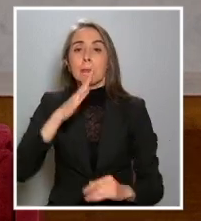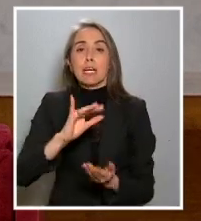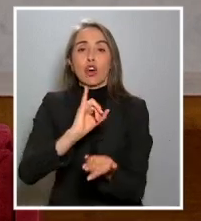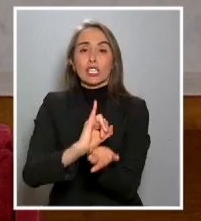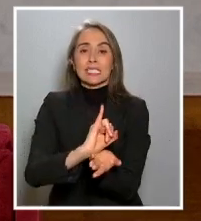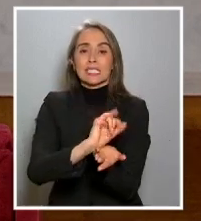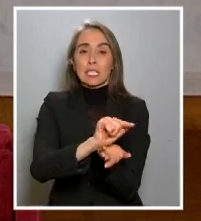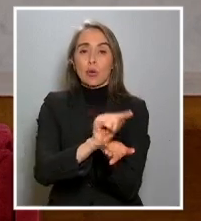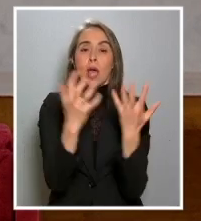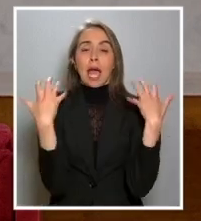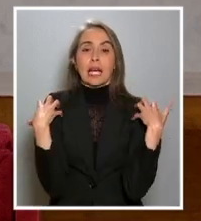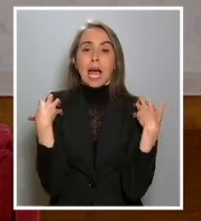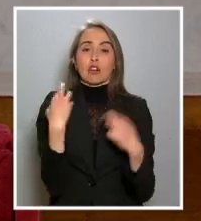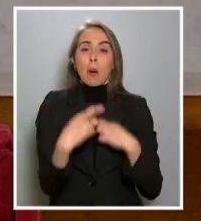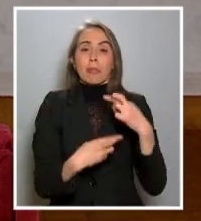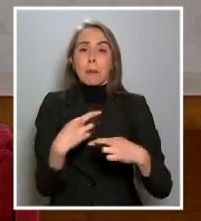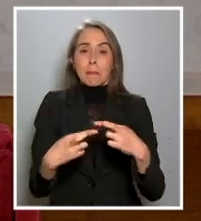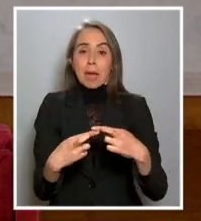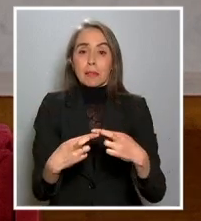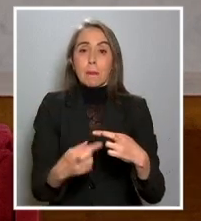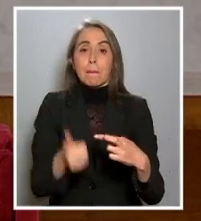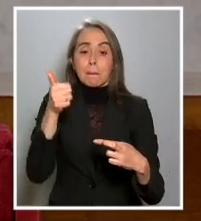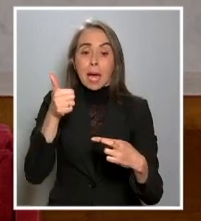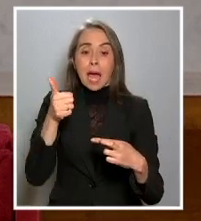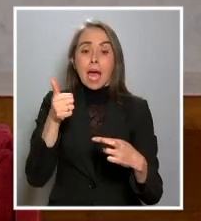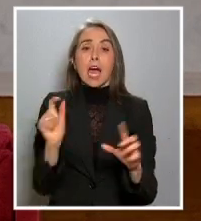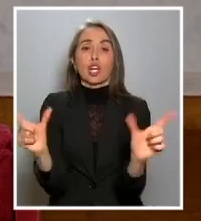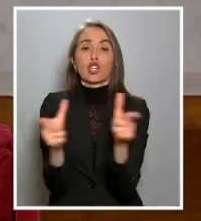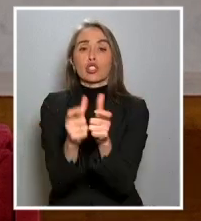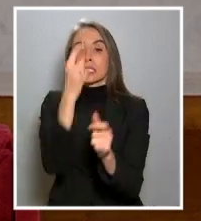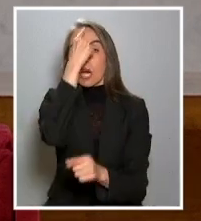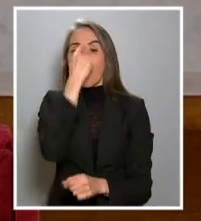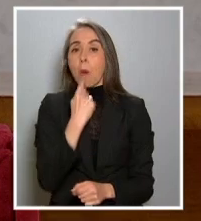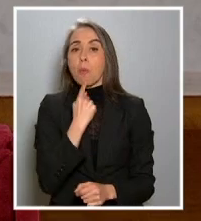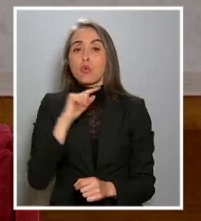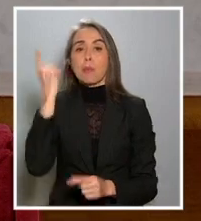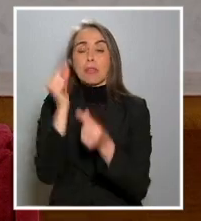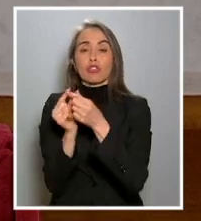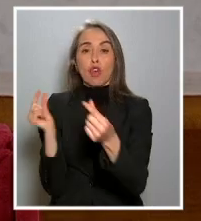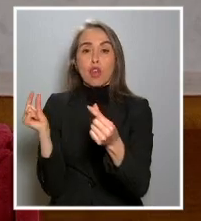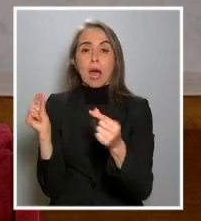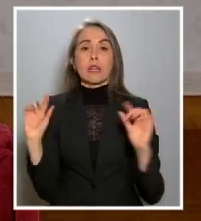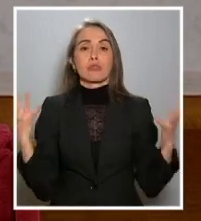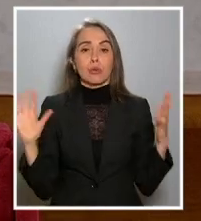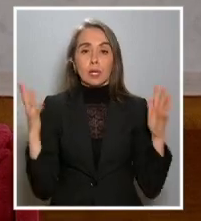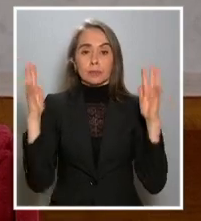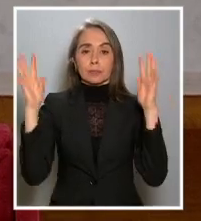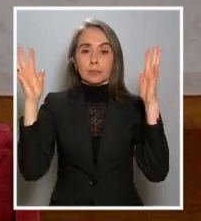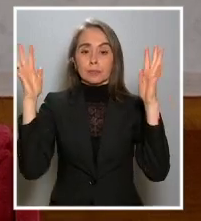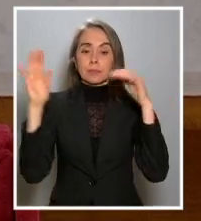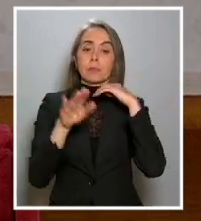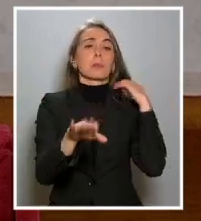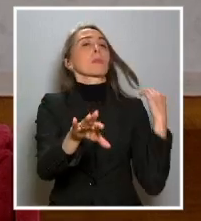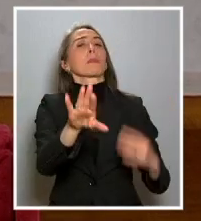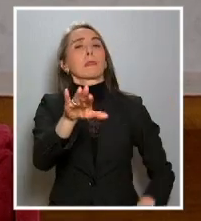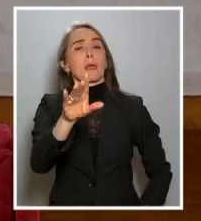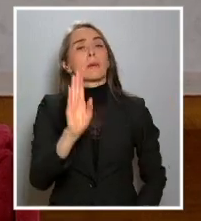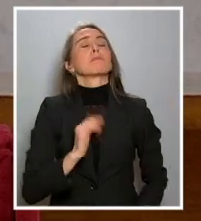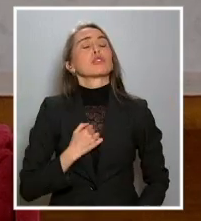a cargo de nuestro patrimonio, en particular el caso del Consejo de Monumentos Nacionales. Y esto, debo